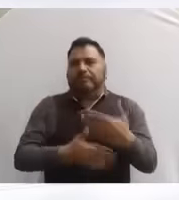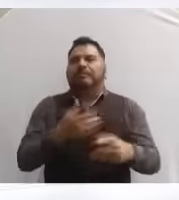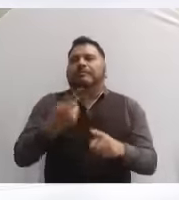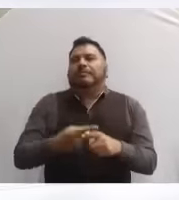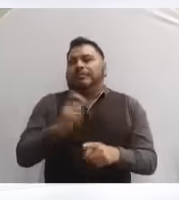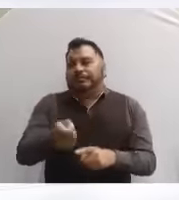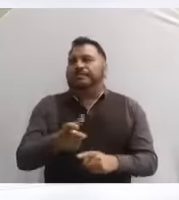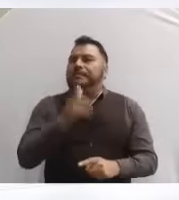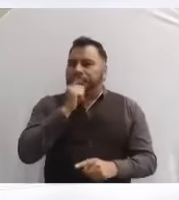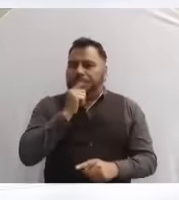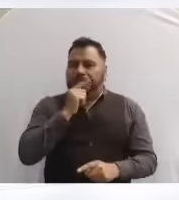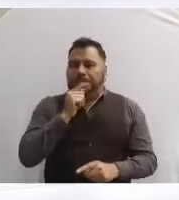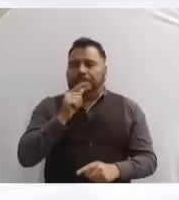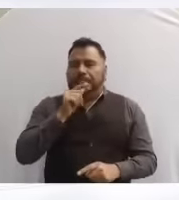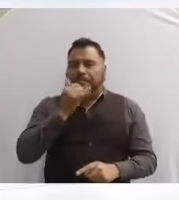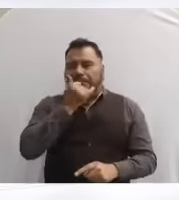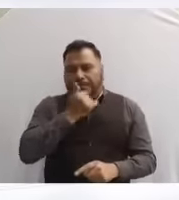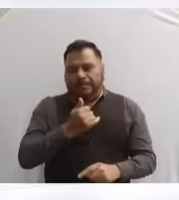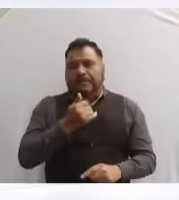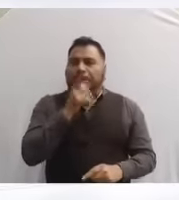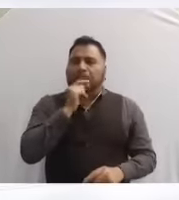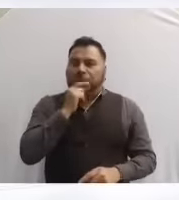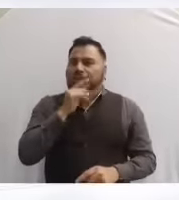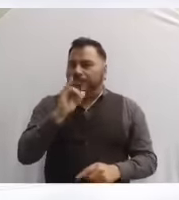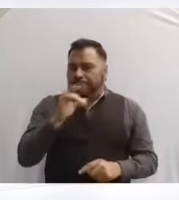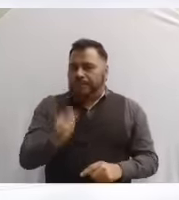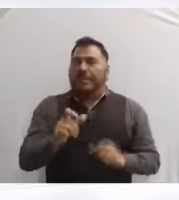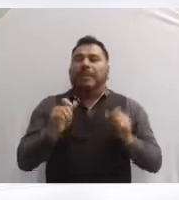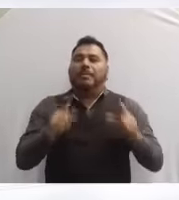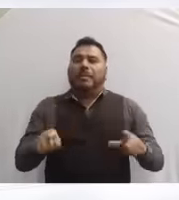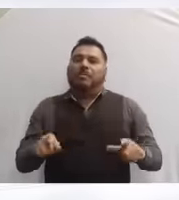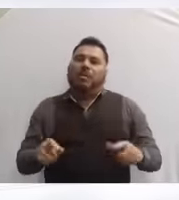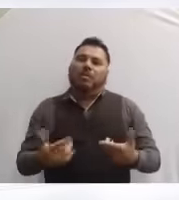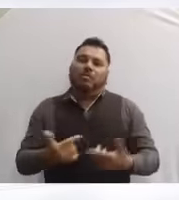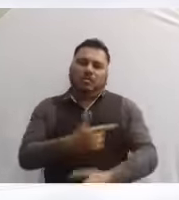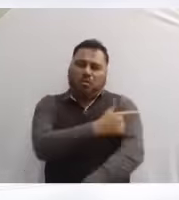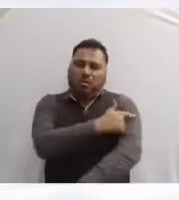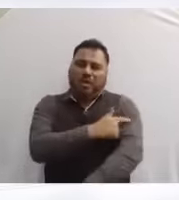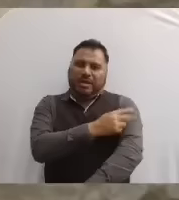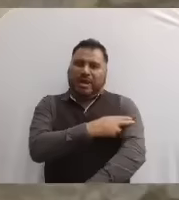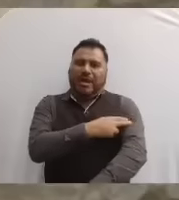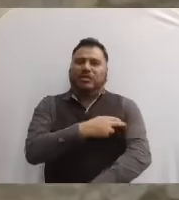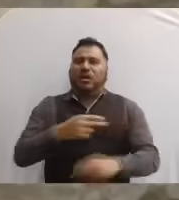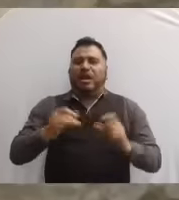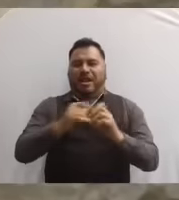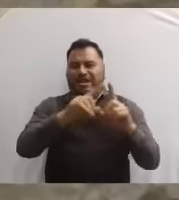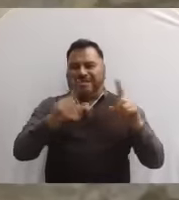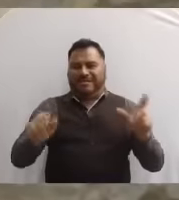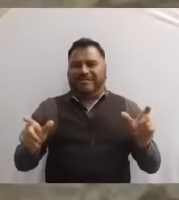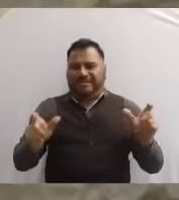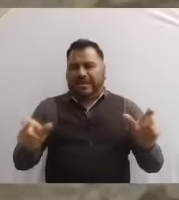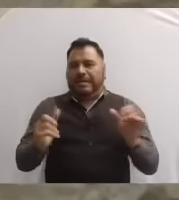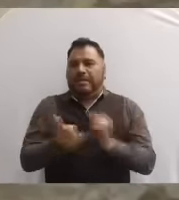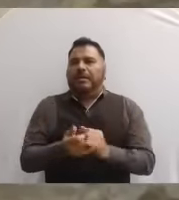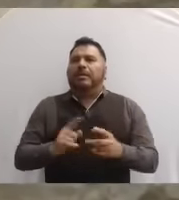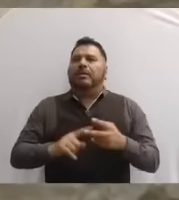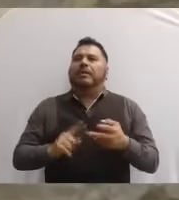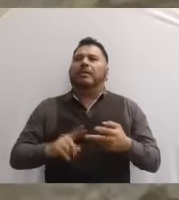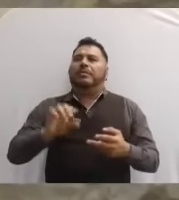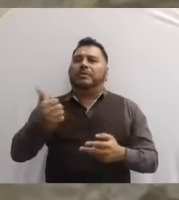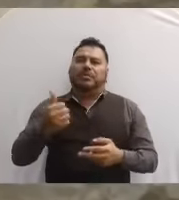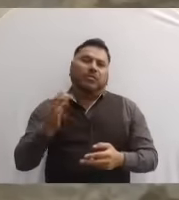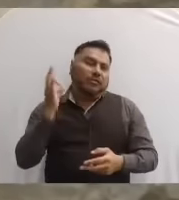policía, sí, con la Guardia Nacional, pero también con las fiscalías y también con el